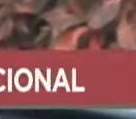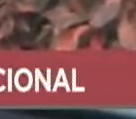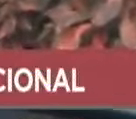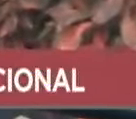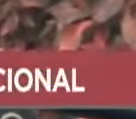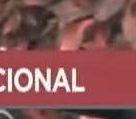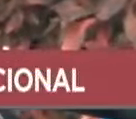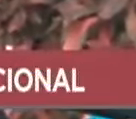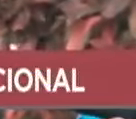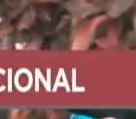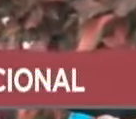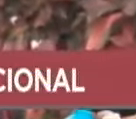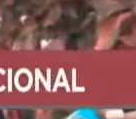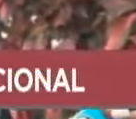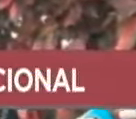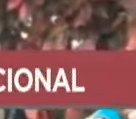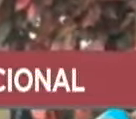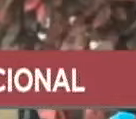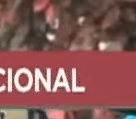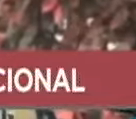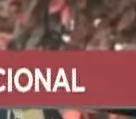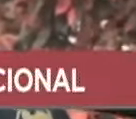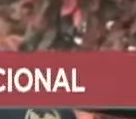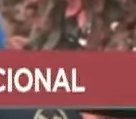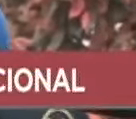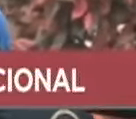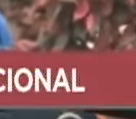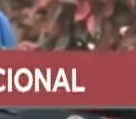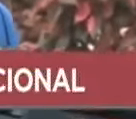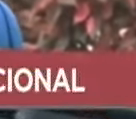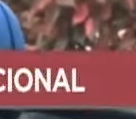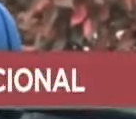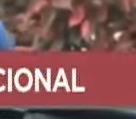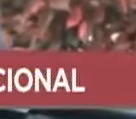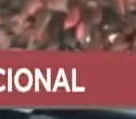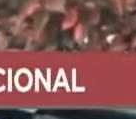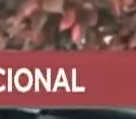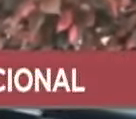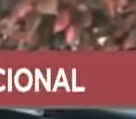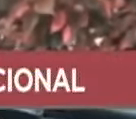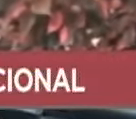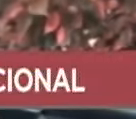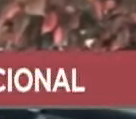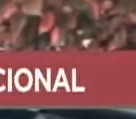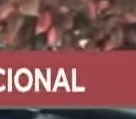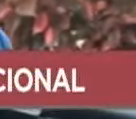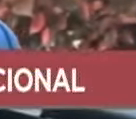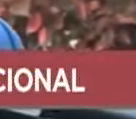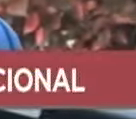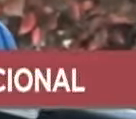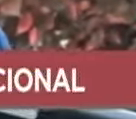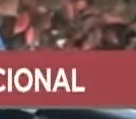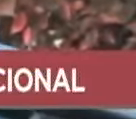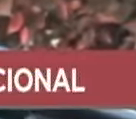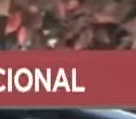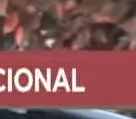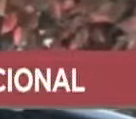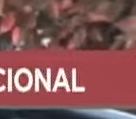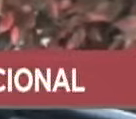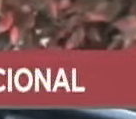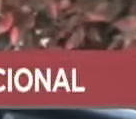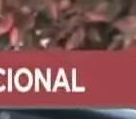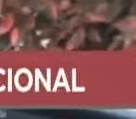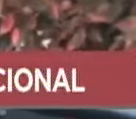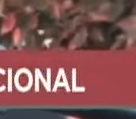igualdad, creemos en el respeto, creemos en la tolerancia, creemos en el diálogo, creemos en el debate, creemos en la contradicción necesaria en la